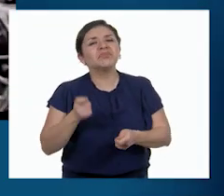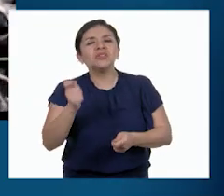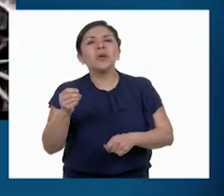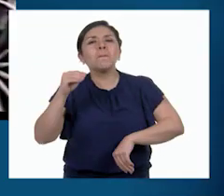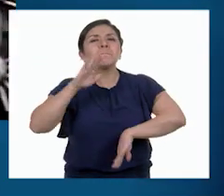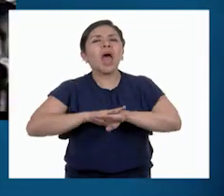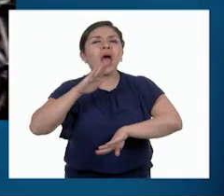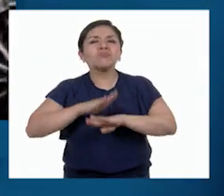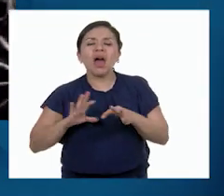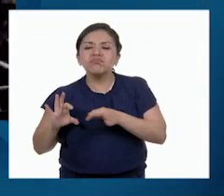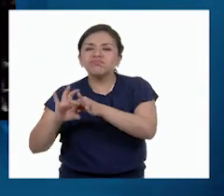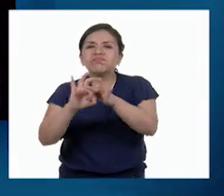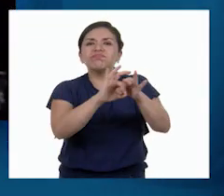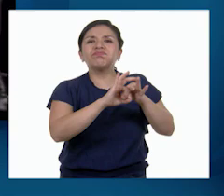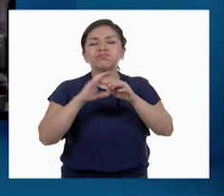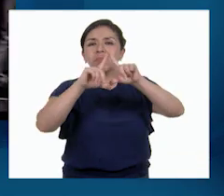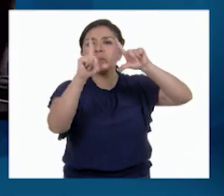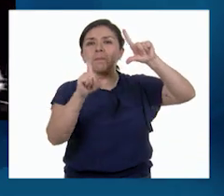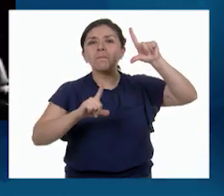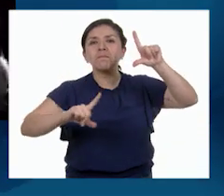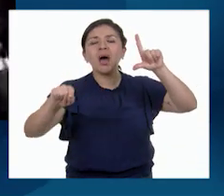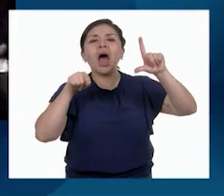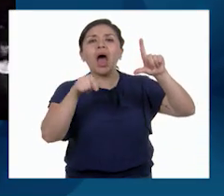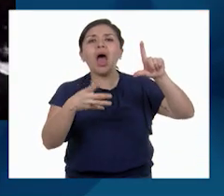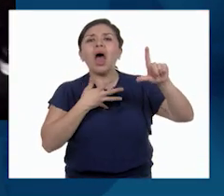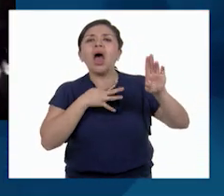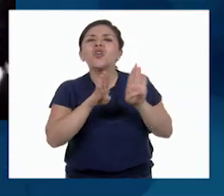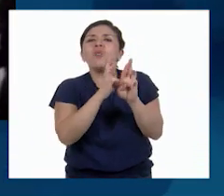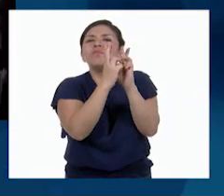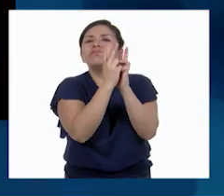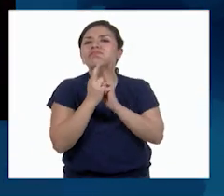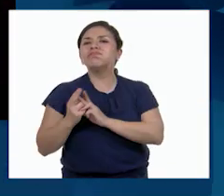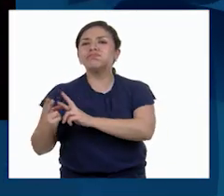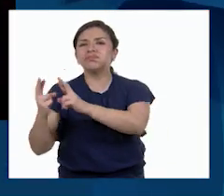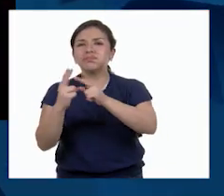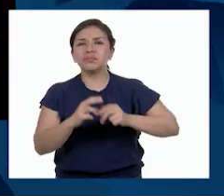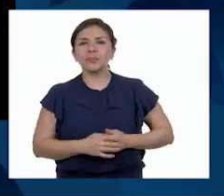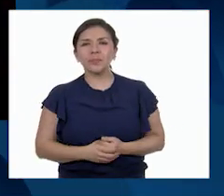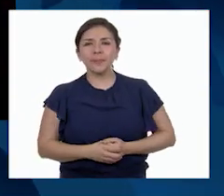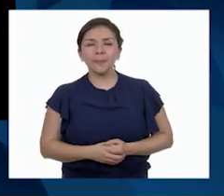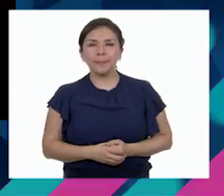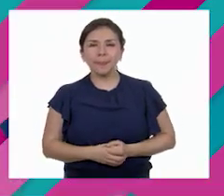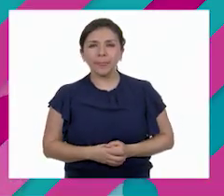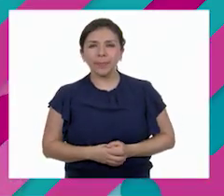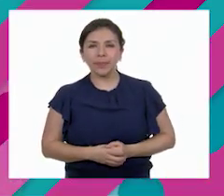unificar a una nación que estaba prácticamente desmembrada.